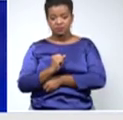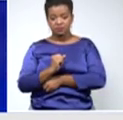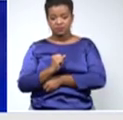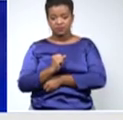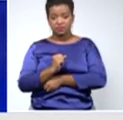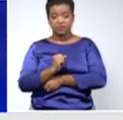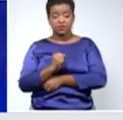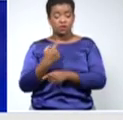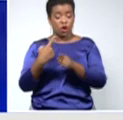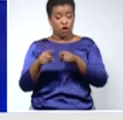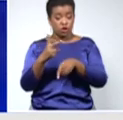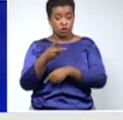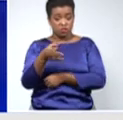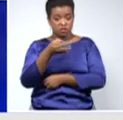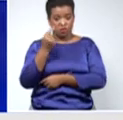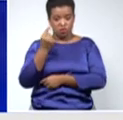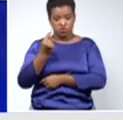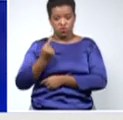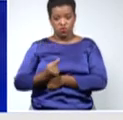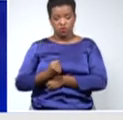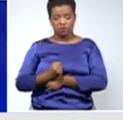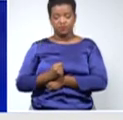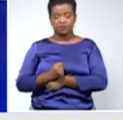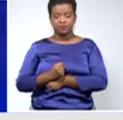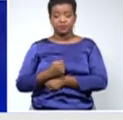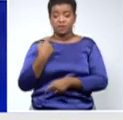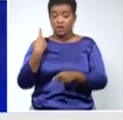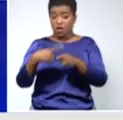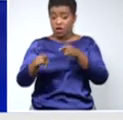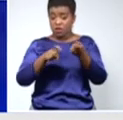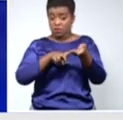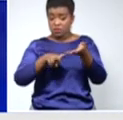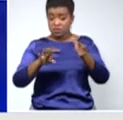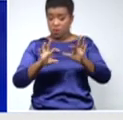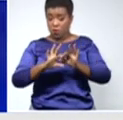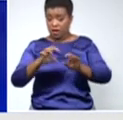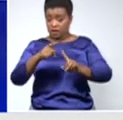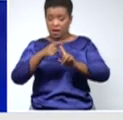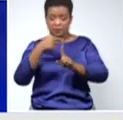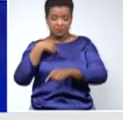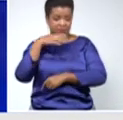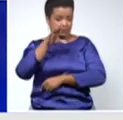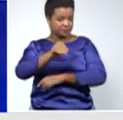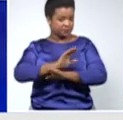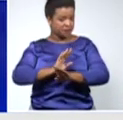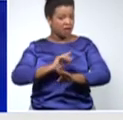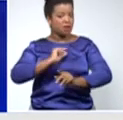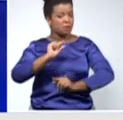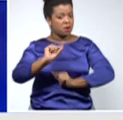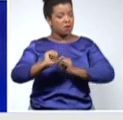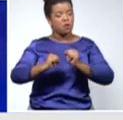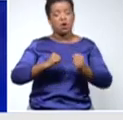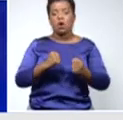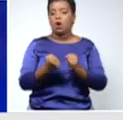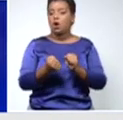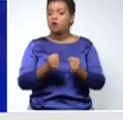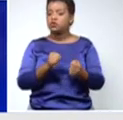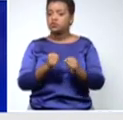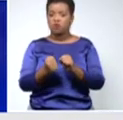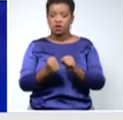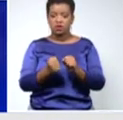uno. Guantánamo, que es la otra provincia que ya yo lo dije, ha ido controlando la fuerte